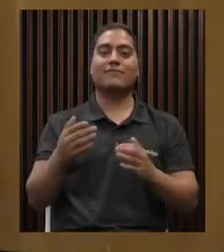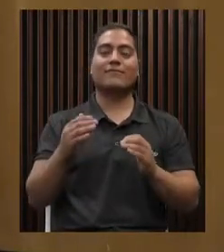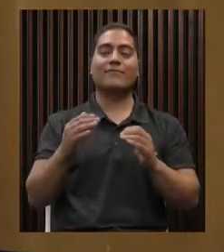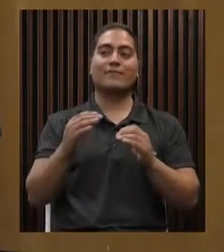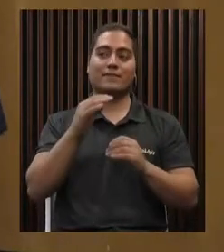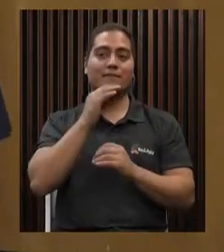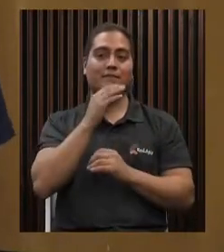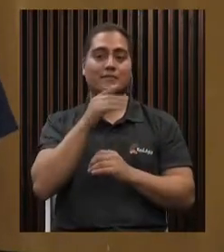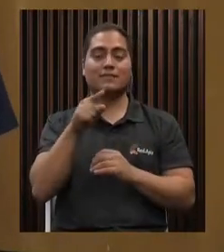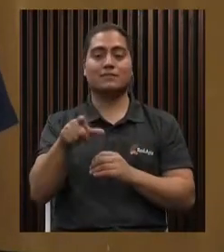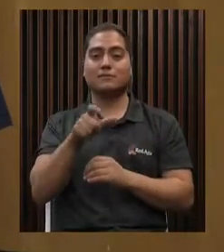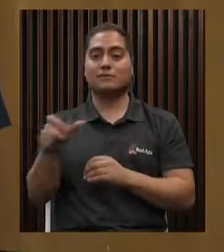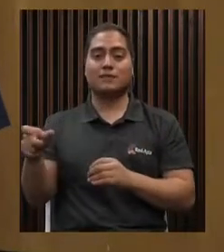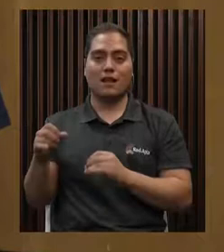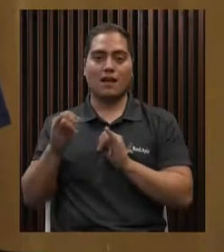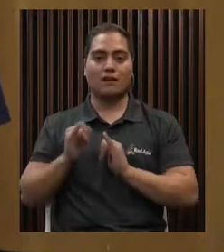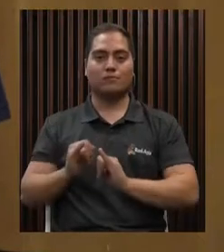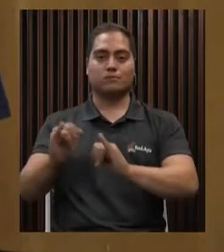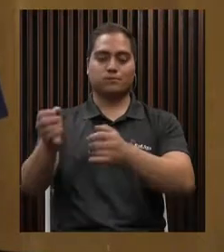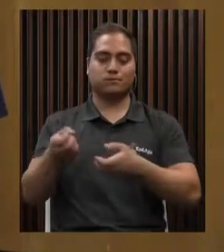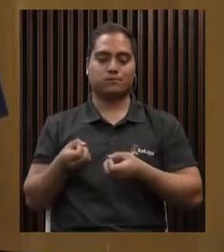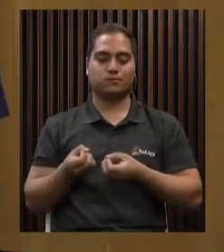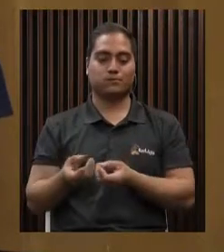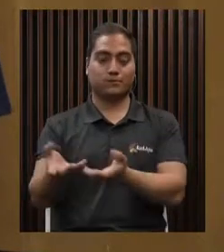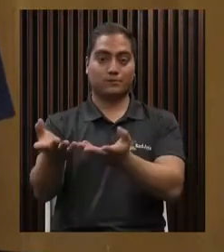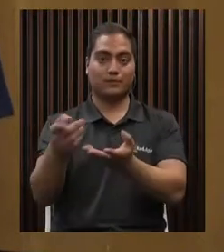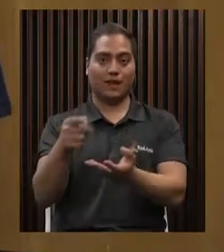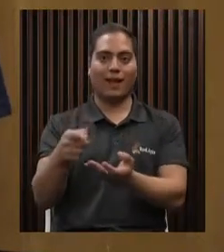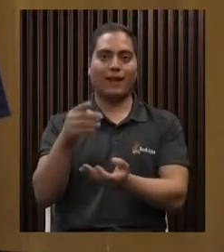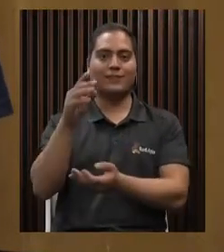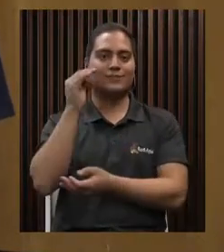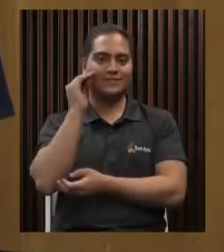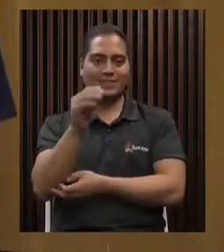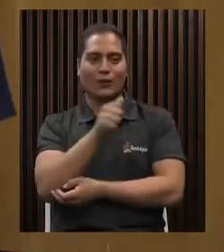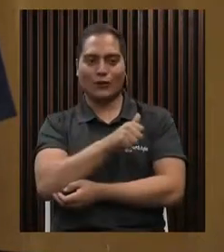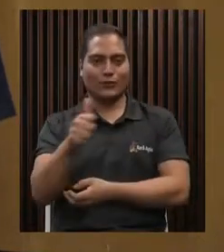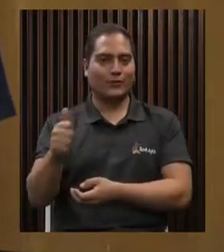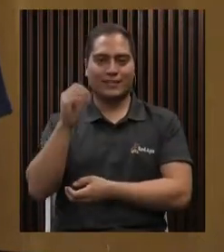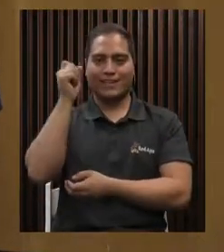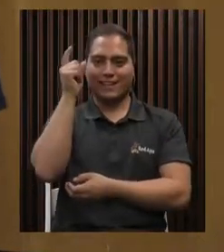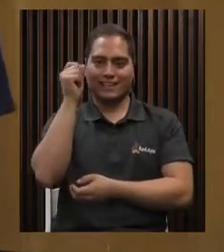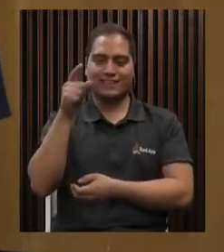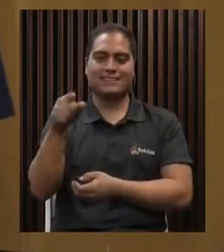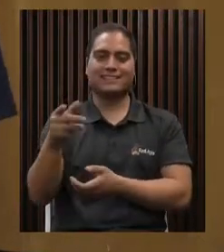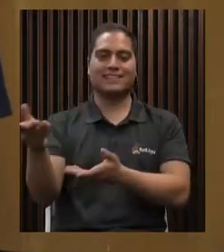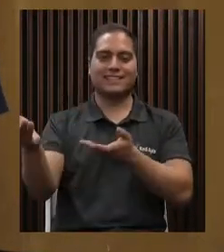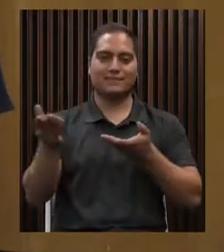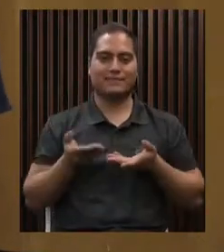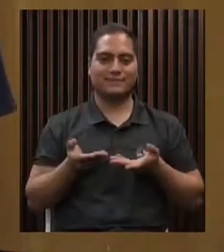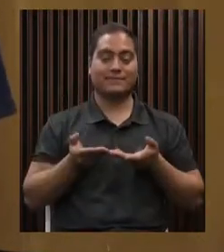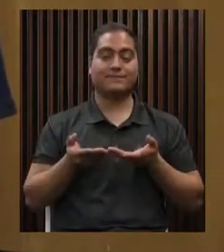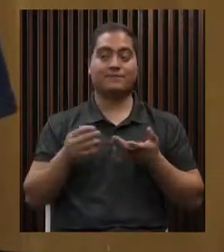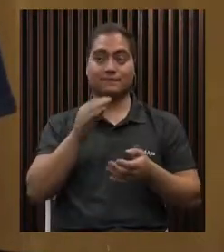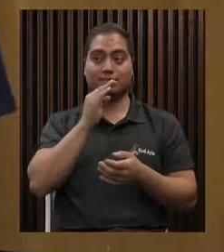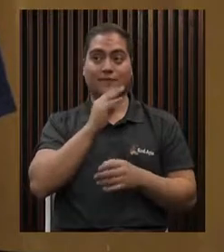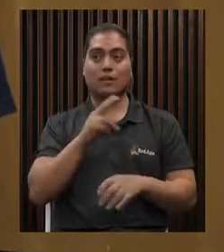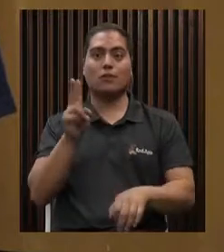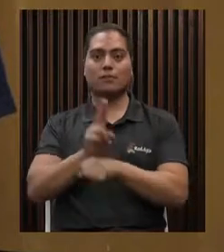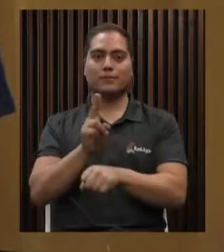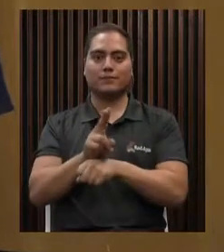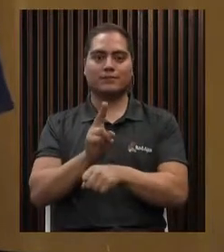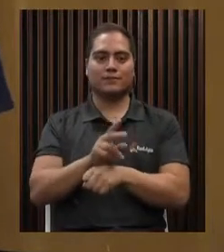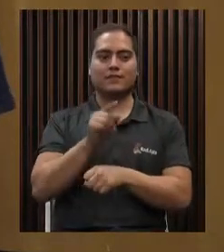envió información de manera que los niños pudiesen entender la invitación, para que los profesores también supieran que nosotros